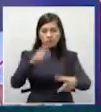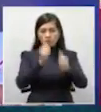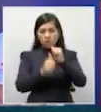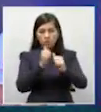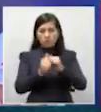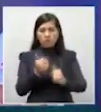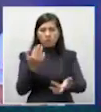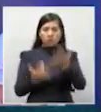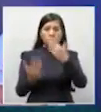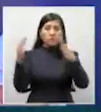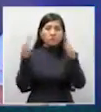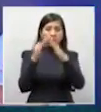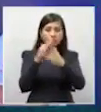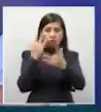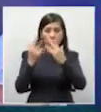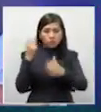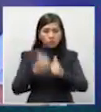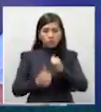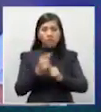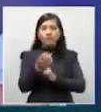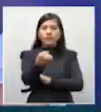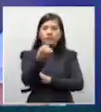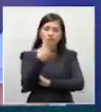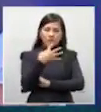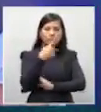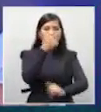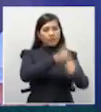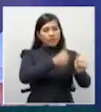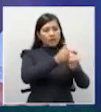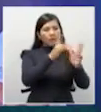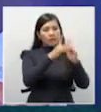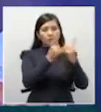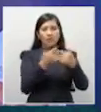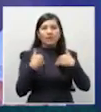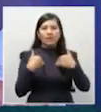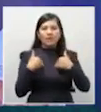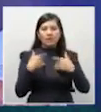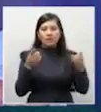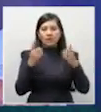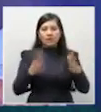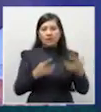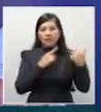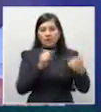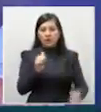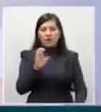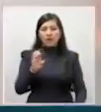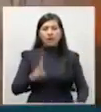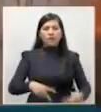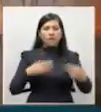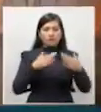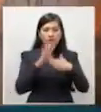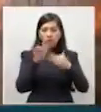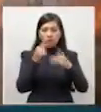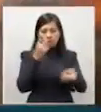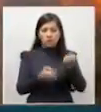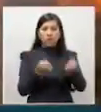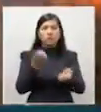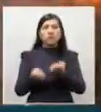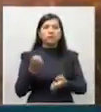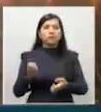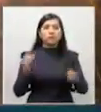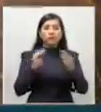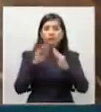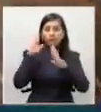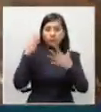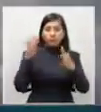alguna vivienda, que nos haga conocer a cada departamental, cada regional, tenemos un director, y así vamos a una evaluación post-incendio. La AE Vivienda espera que baje